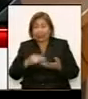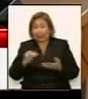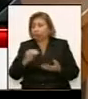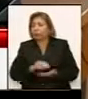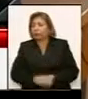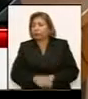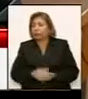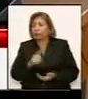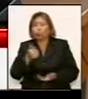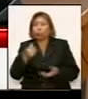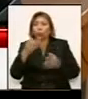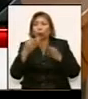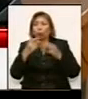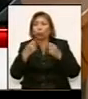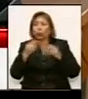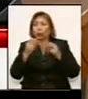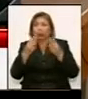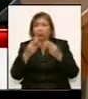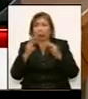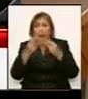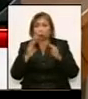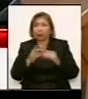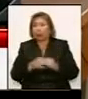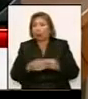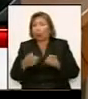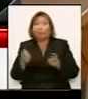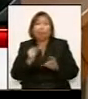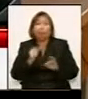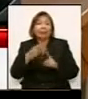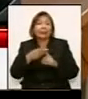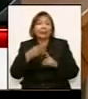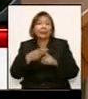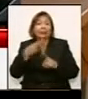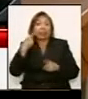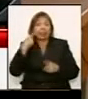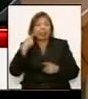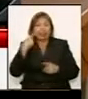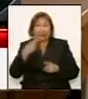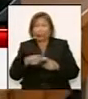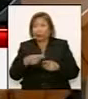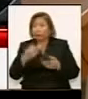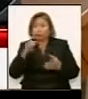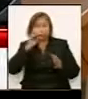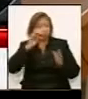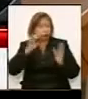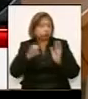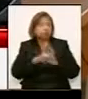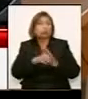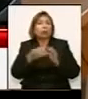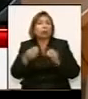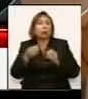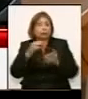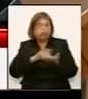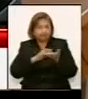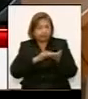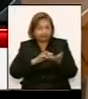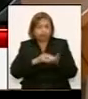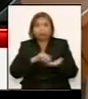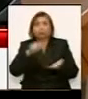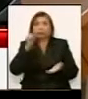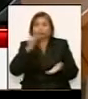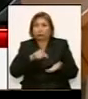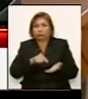otras redes como twitter o inclusive aplicaciones de taxi por ejemplo entonces son diferentes ejemplos de cómo estas plataformas intermedias están